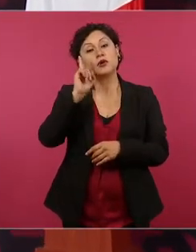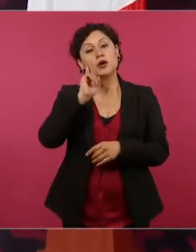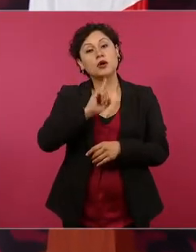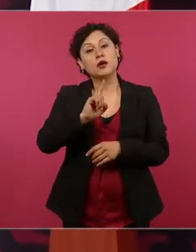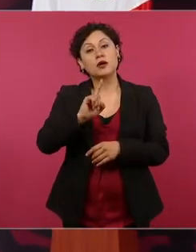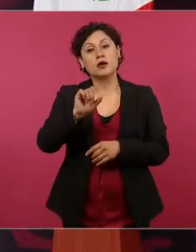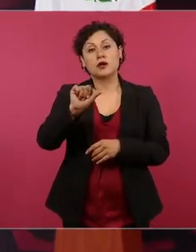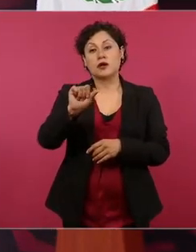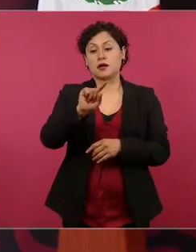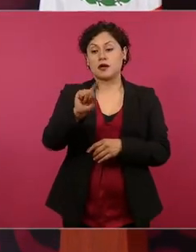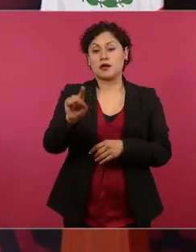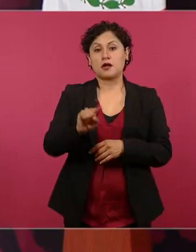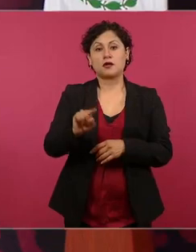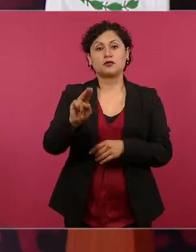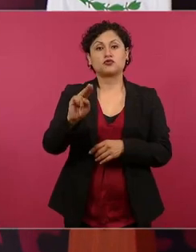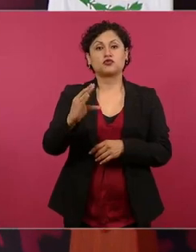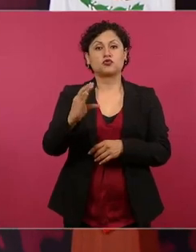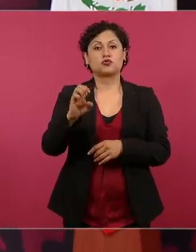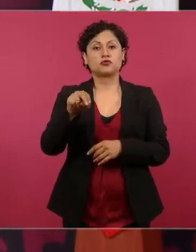Azucena